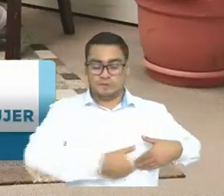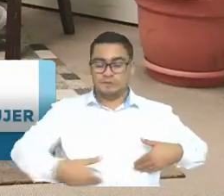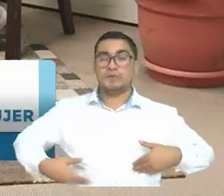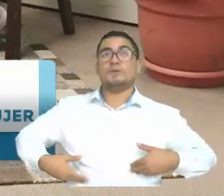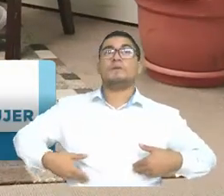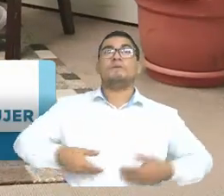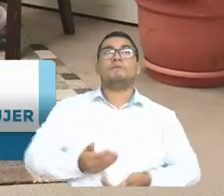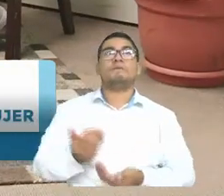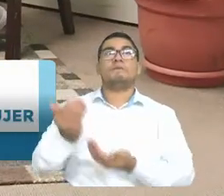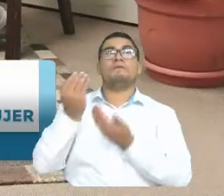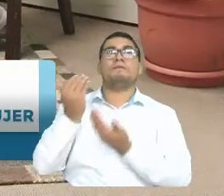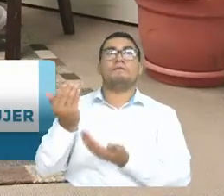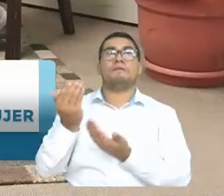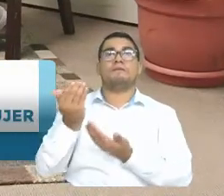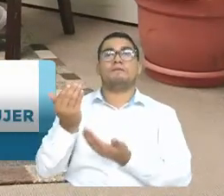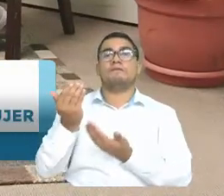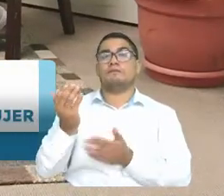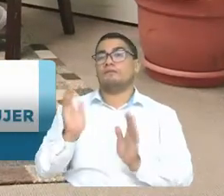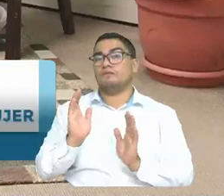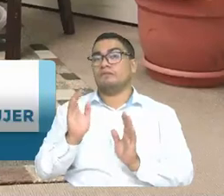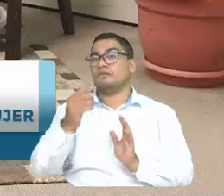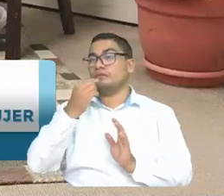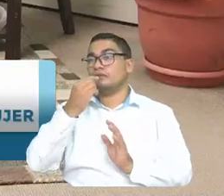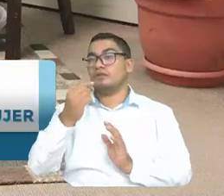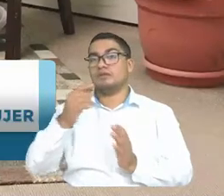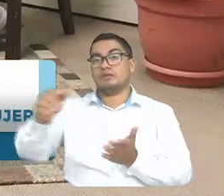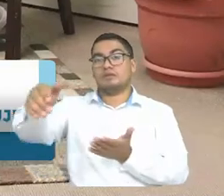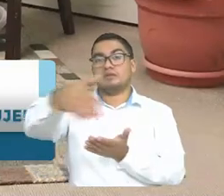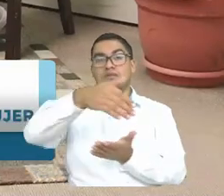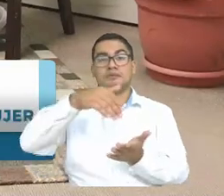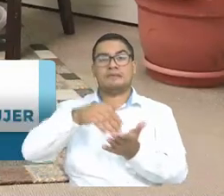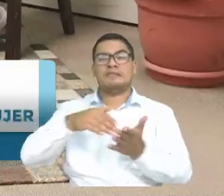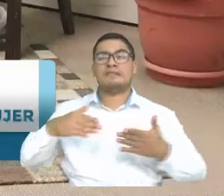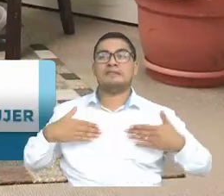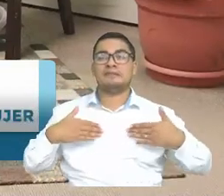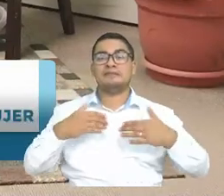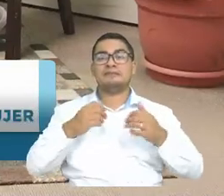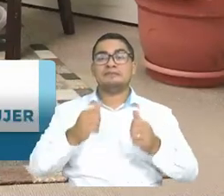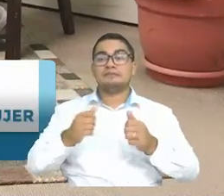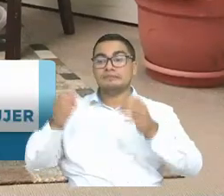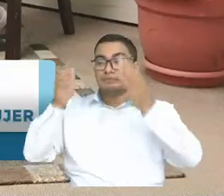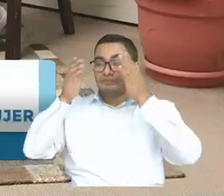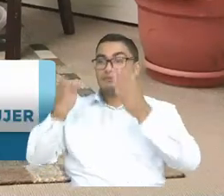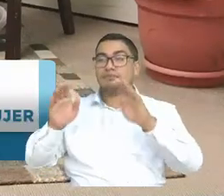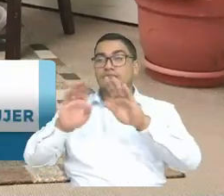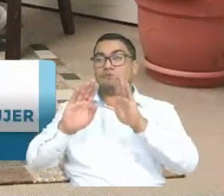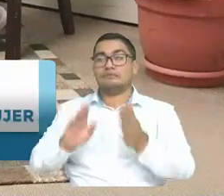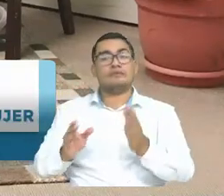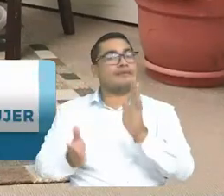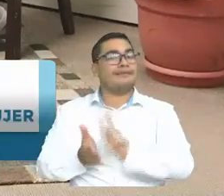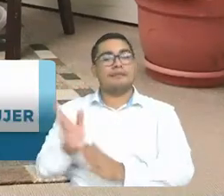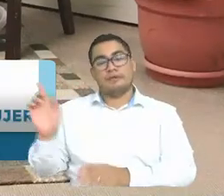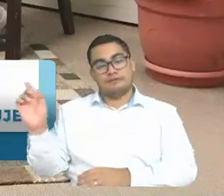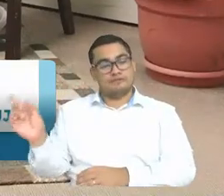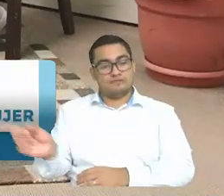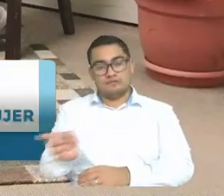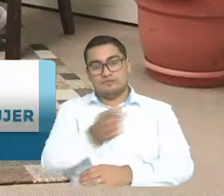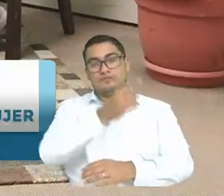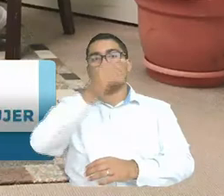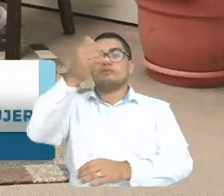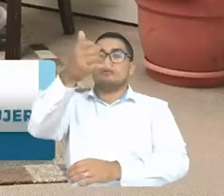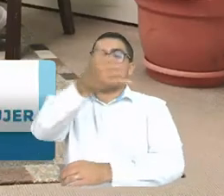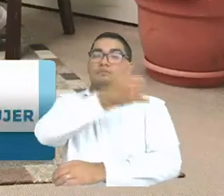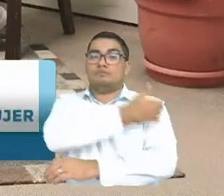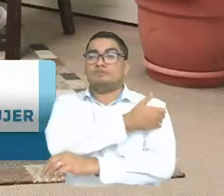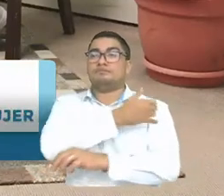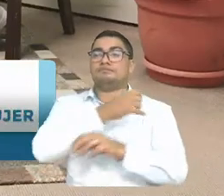tienen que ser inmediatamente, en el caso de los centros de salud, cuando se le da la atención a la mujer, traslado al segundo nivel de